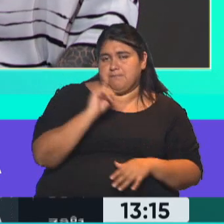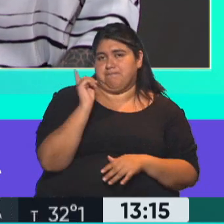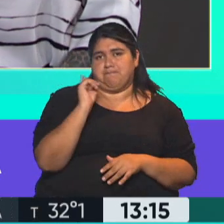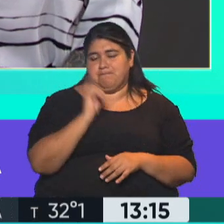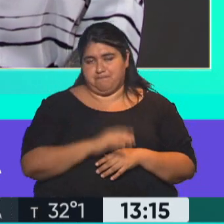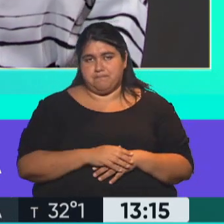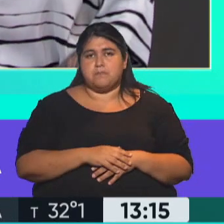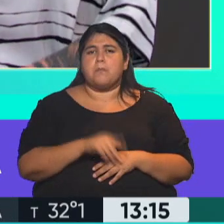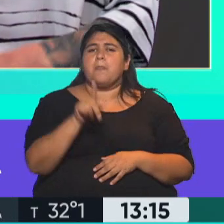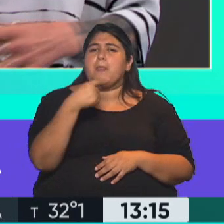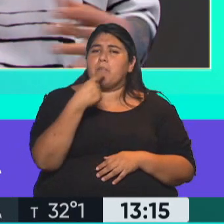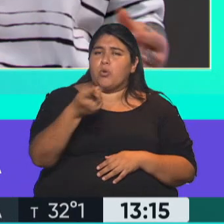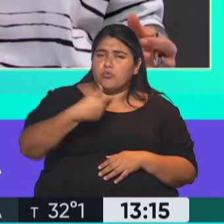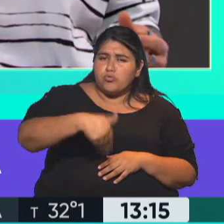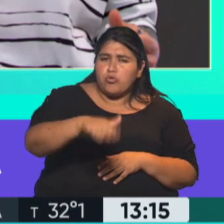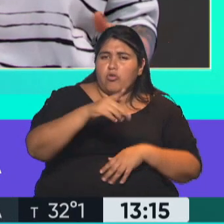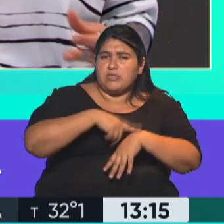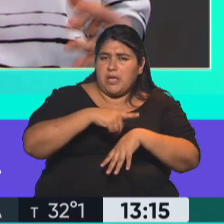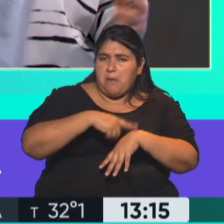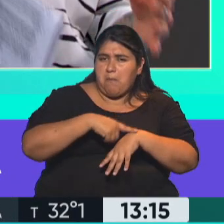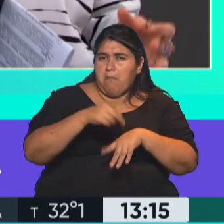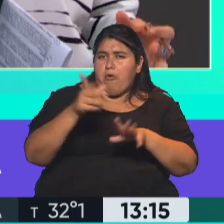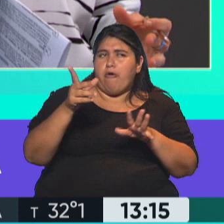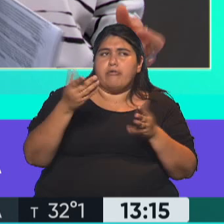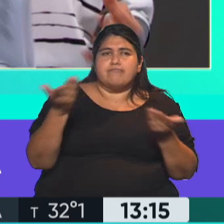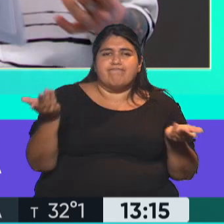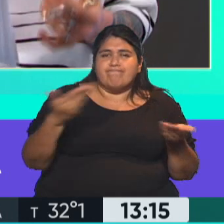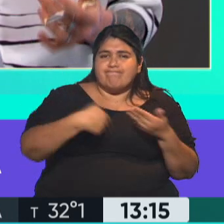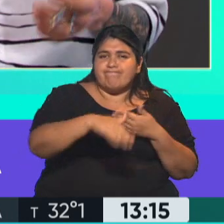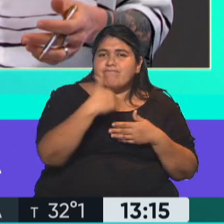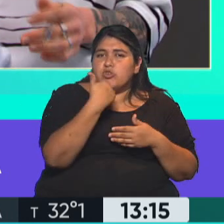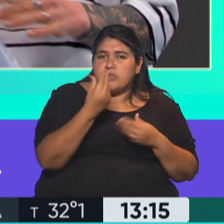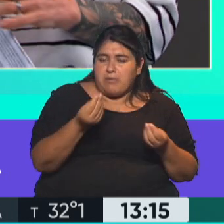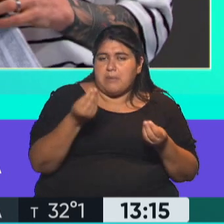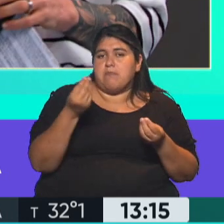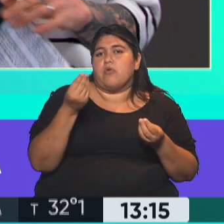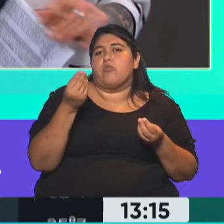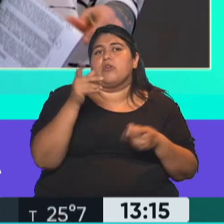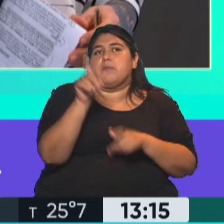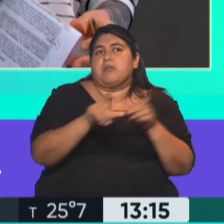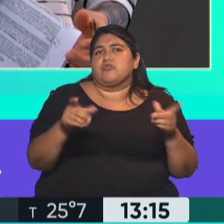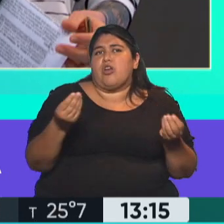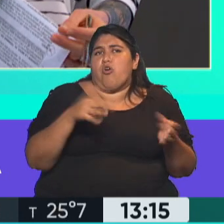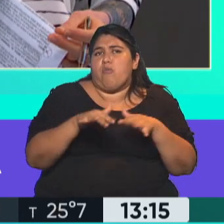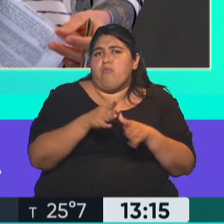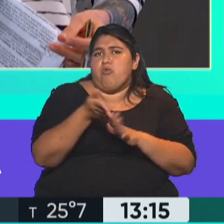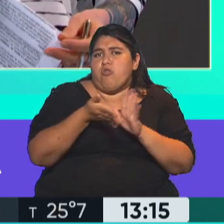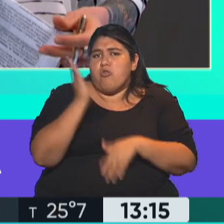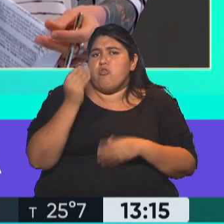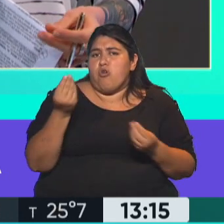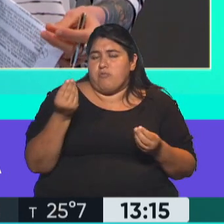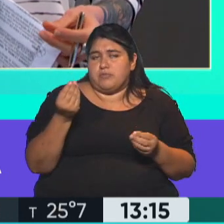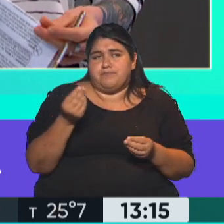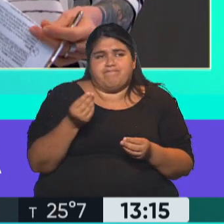terminar en el corto plazo, que estamos en una situación de emergencia? Me refiero a la situación en Ucrania, pero también a la de los refugiados. Mira, es muy